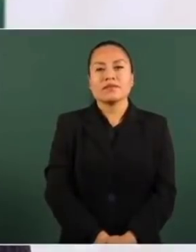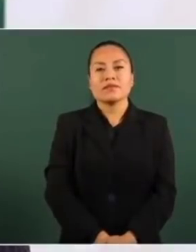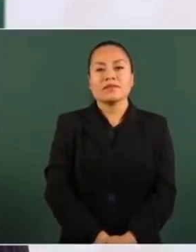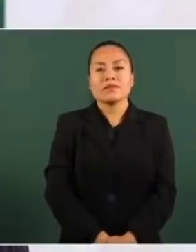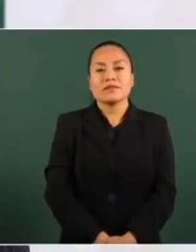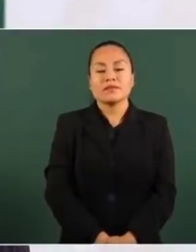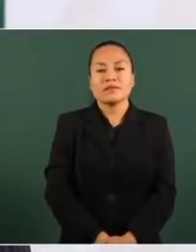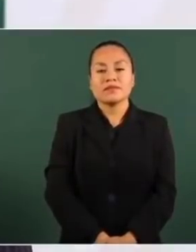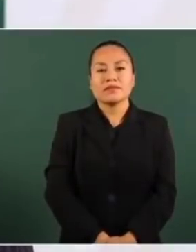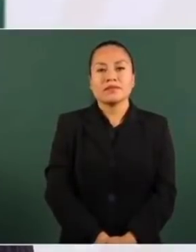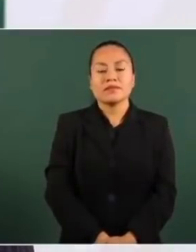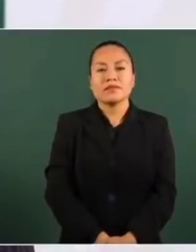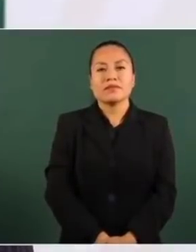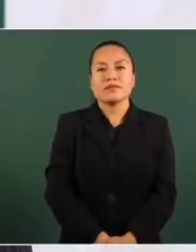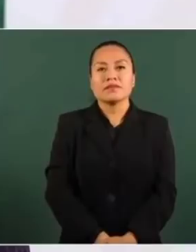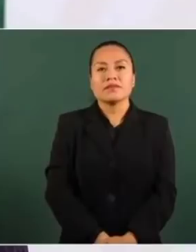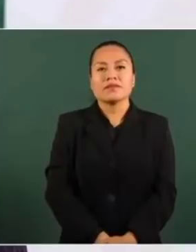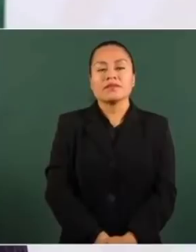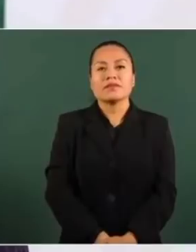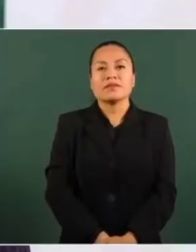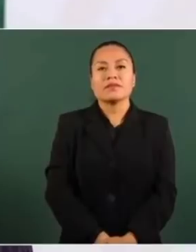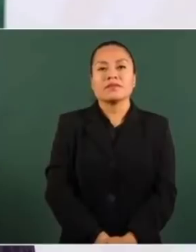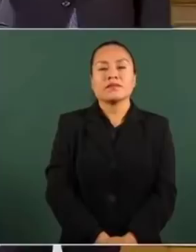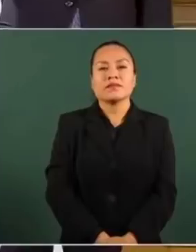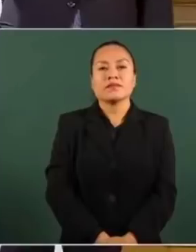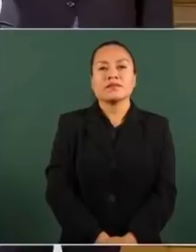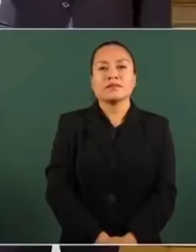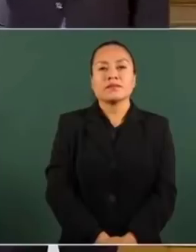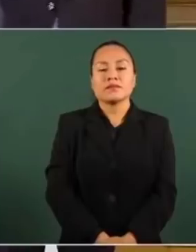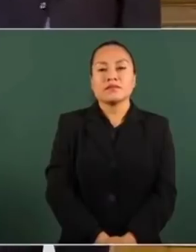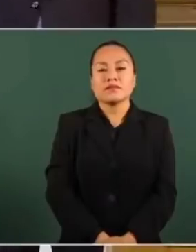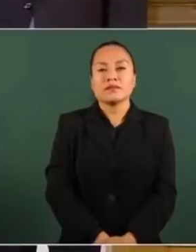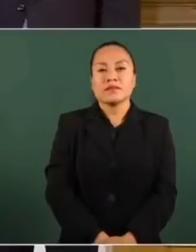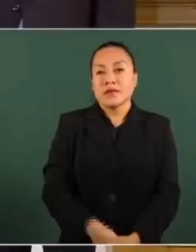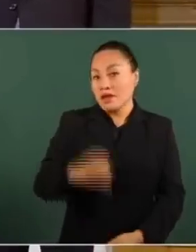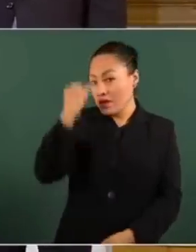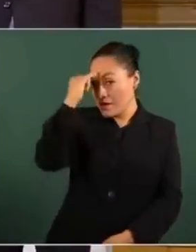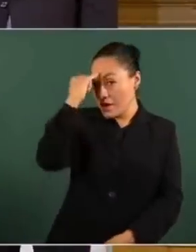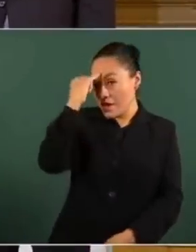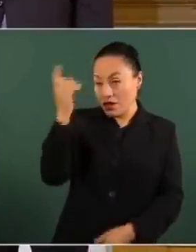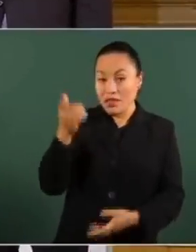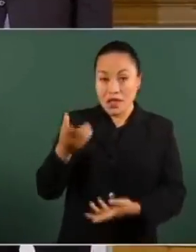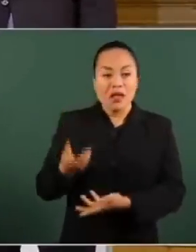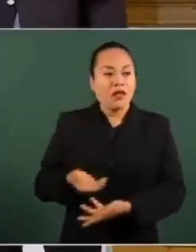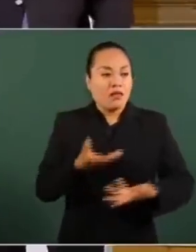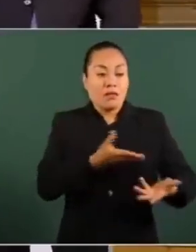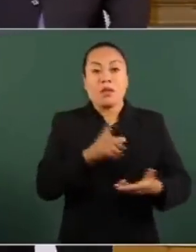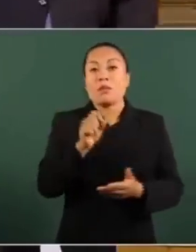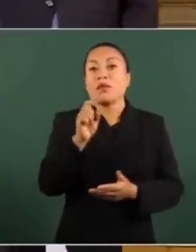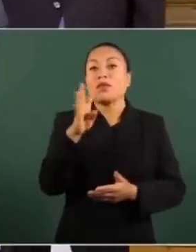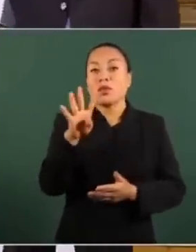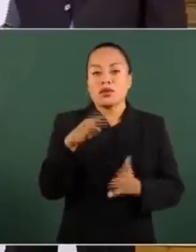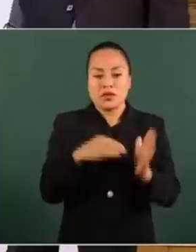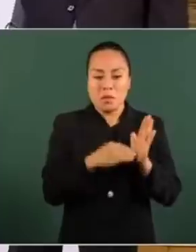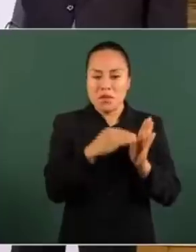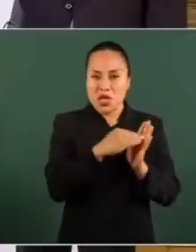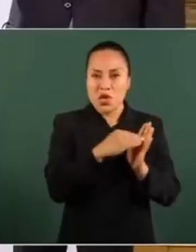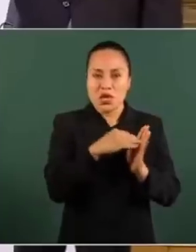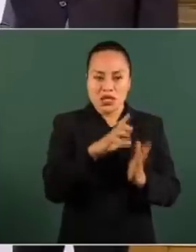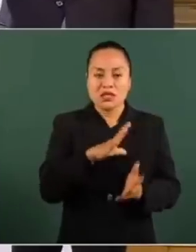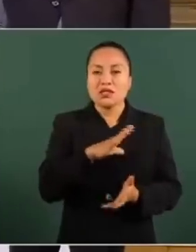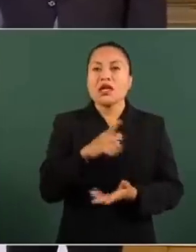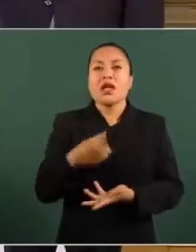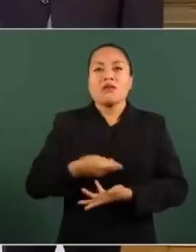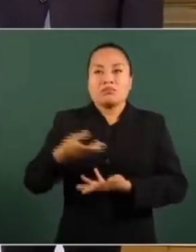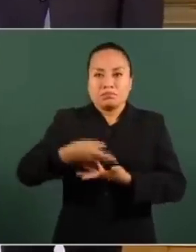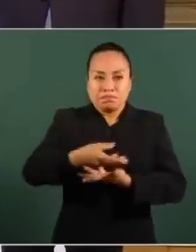delighted that Mexico is one of them. La India ha enviado 24 millones de vacunas, con las que hoy se recibieron también